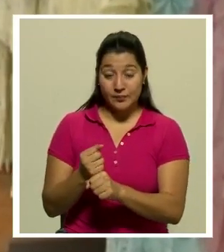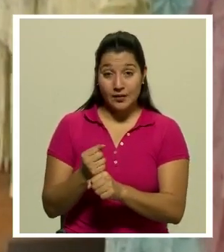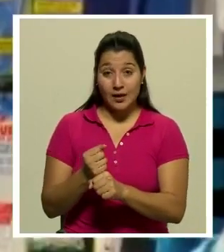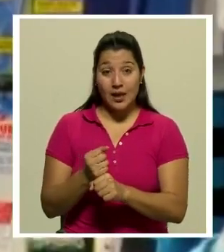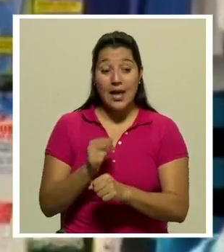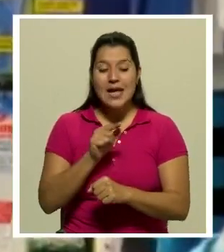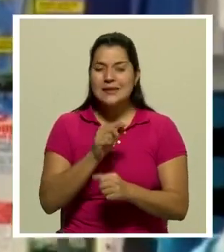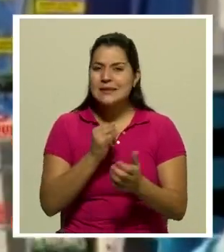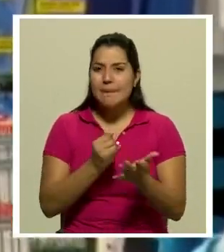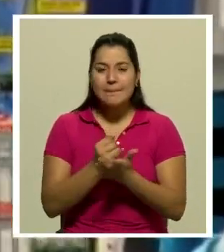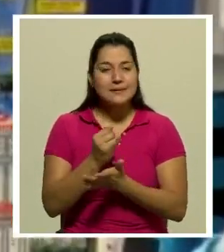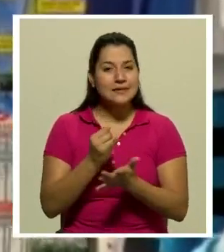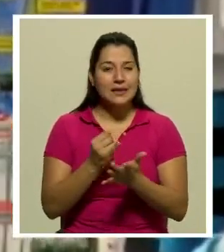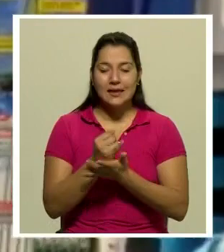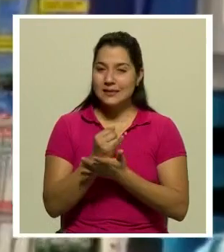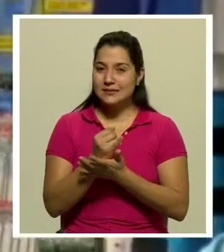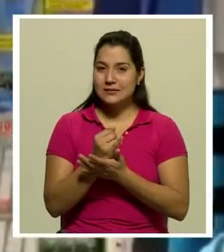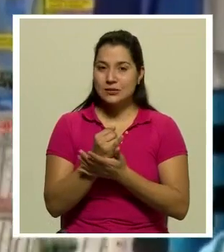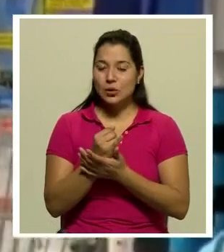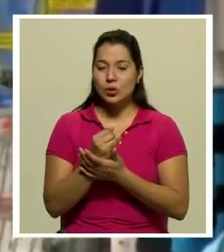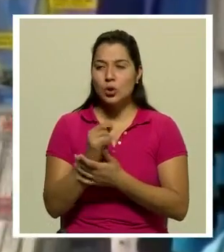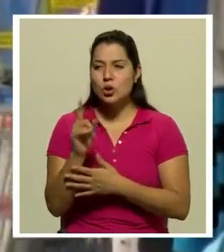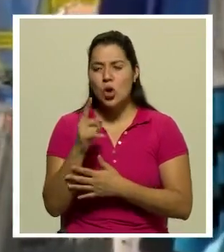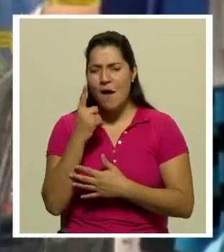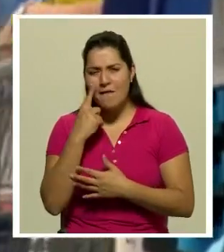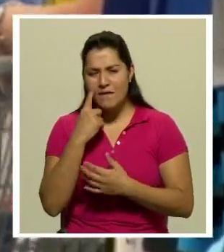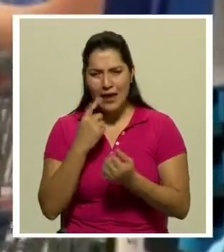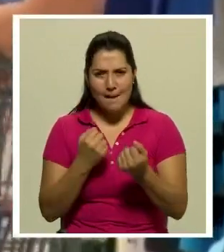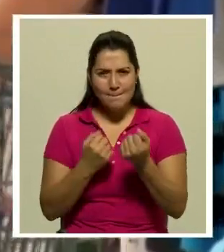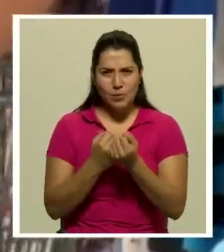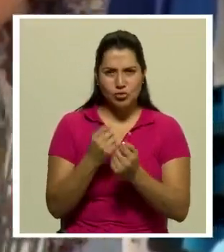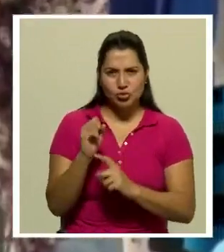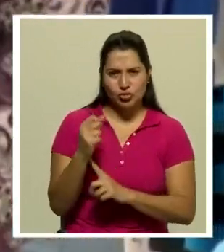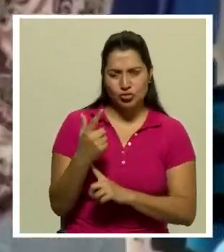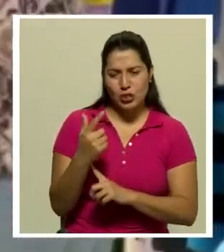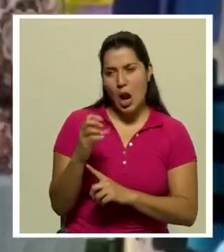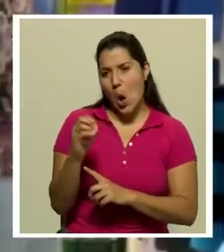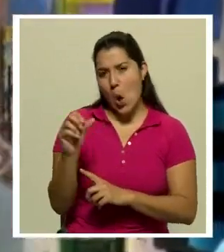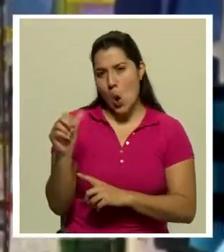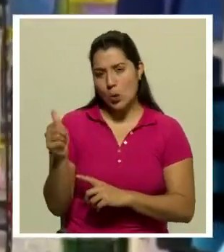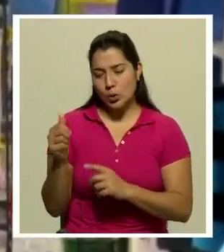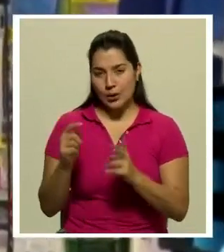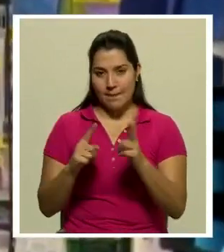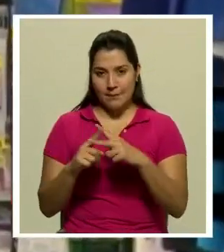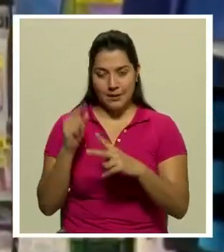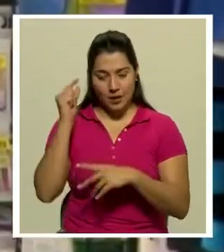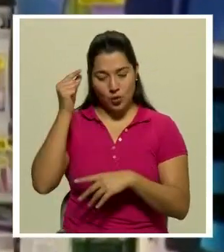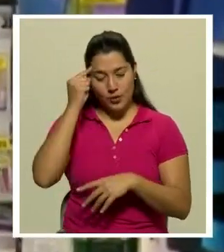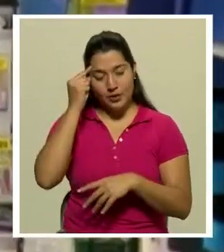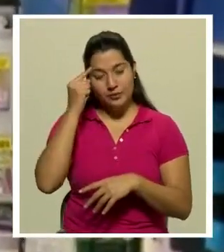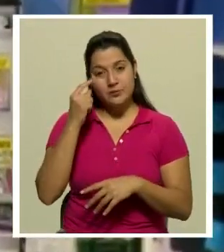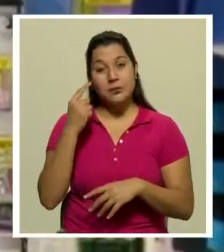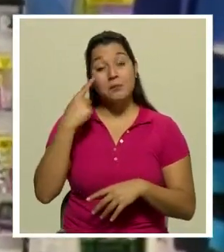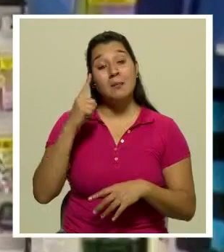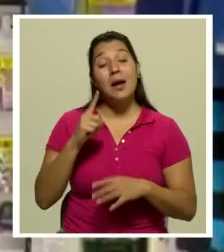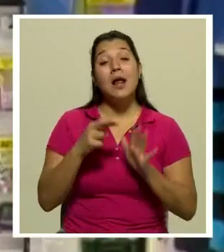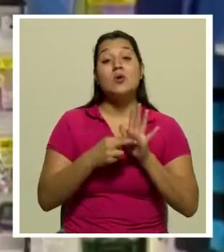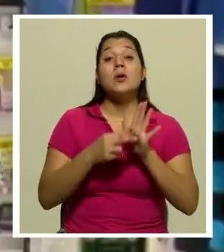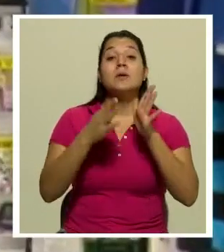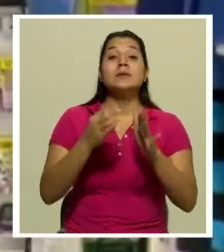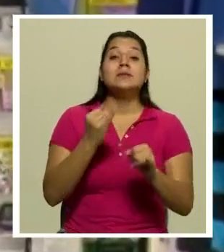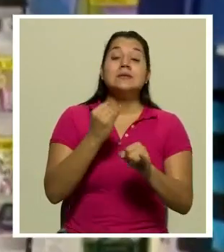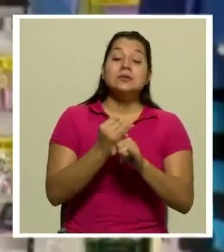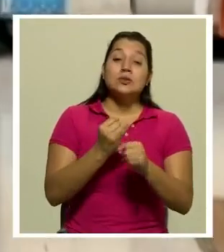no refleja el efecto de las medidas de apoyo social y de otro tipo que está aplicando el gobierno. Para representantes del Instituto